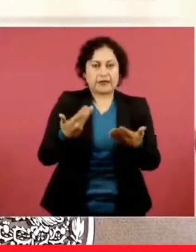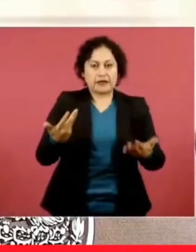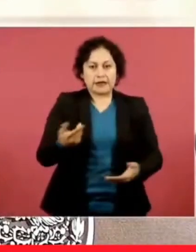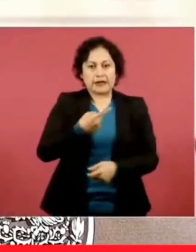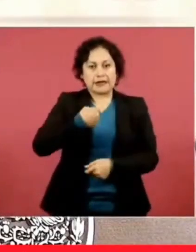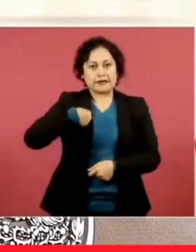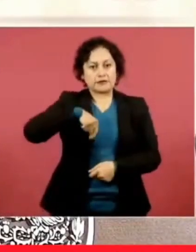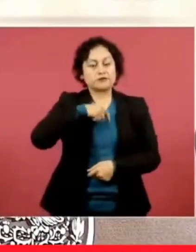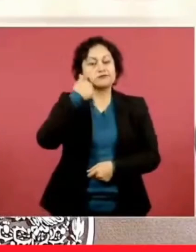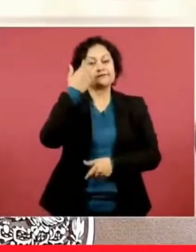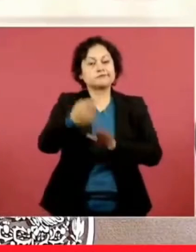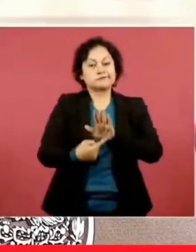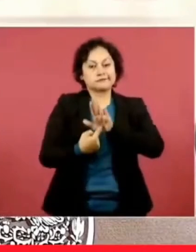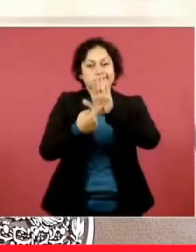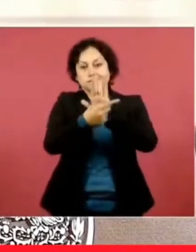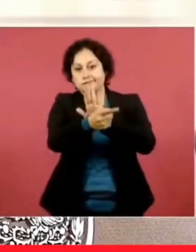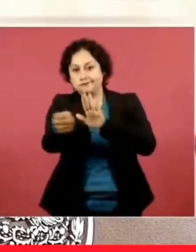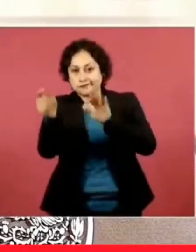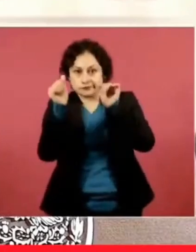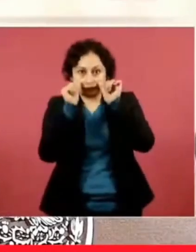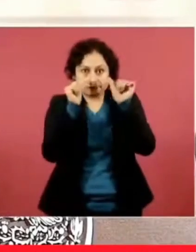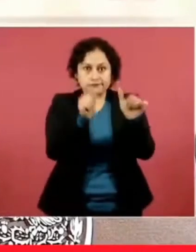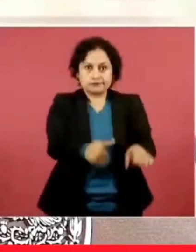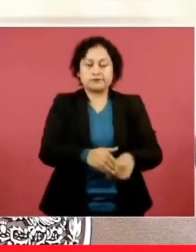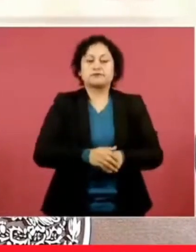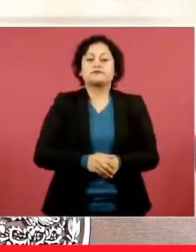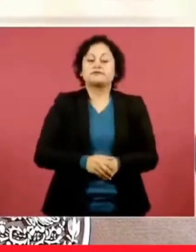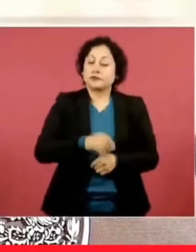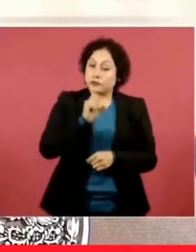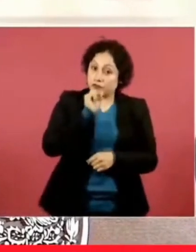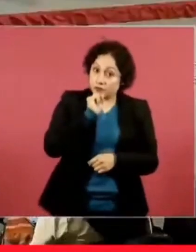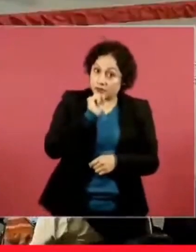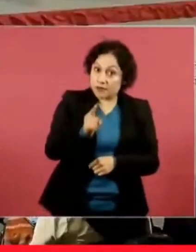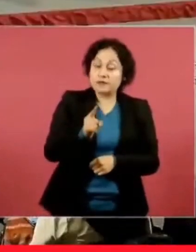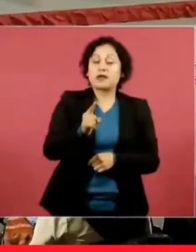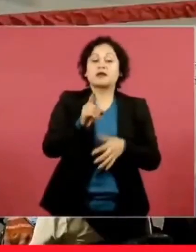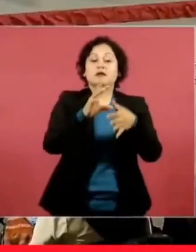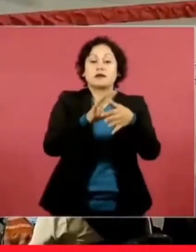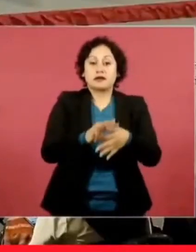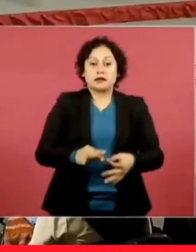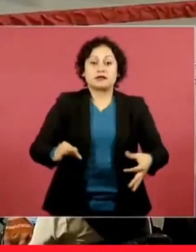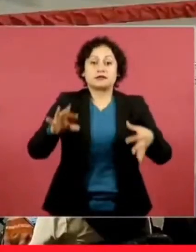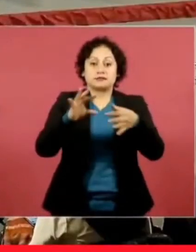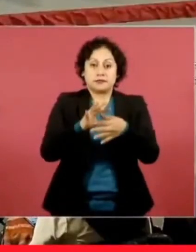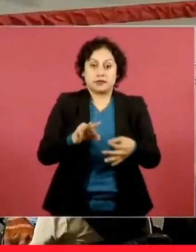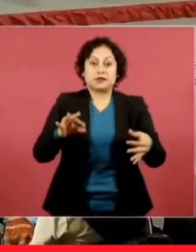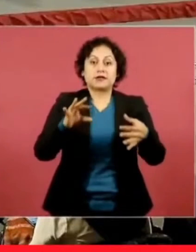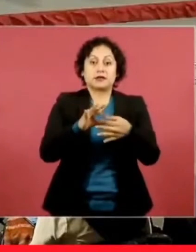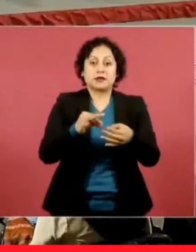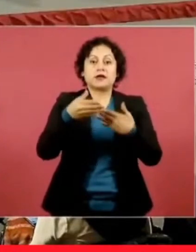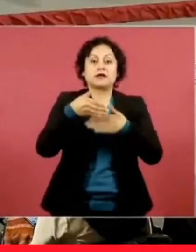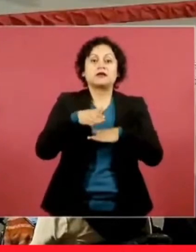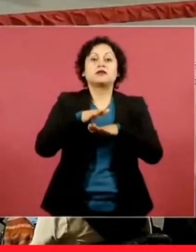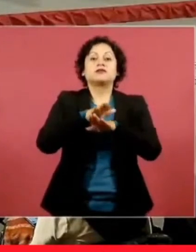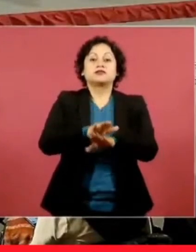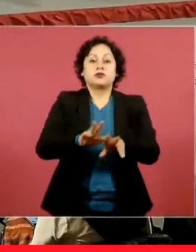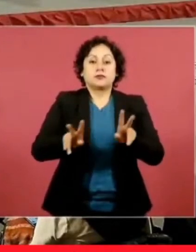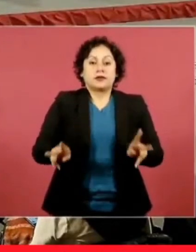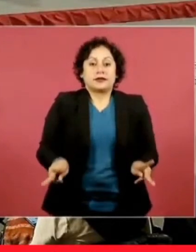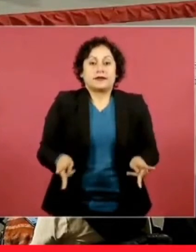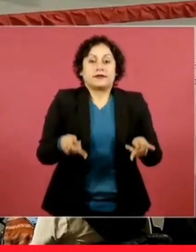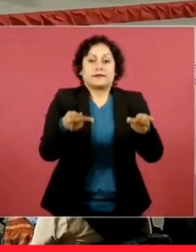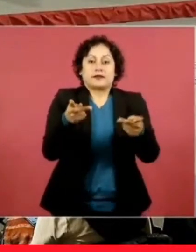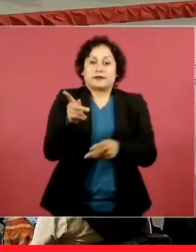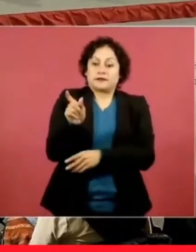También vamos a exponer, como ya lo mencionó el señor presidente, la estrategia de venta nacional de telefonía por medio de